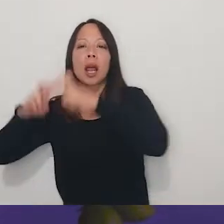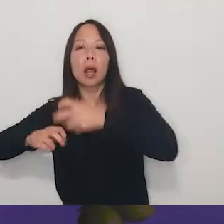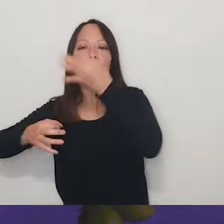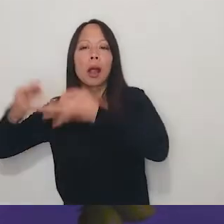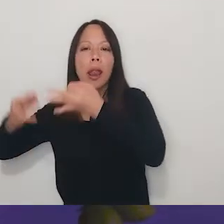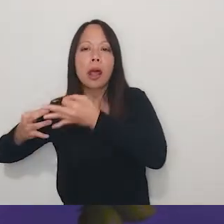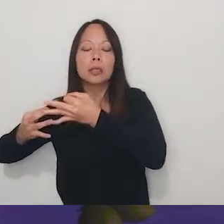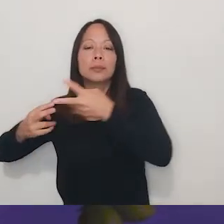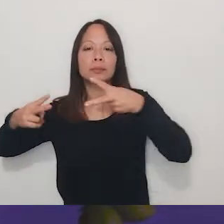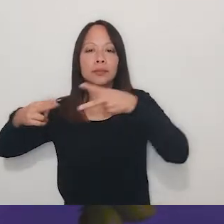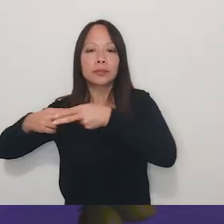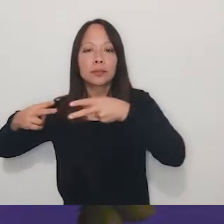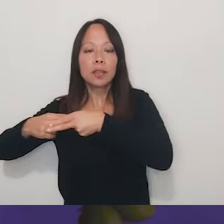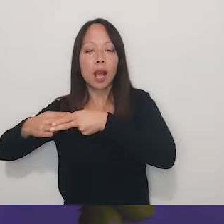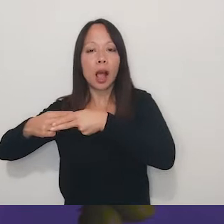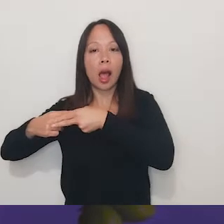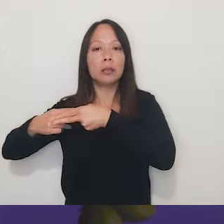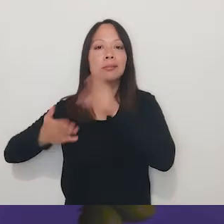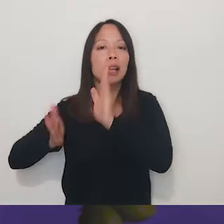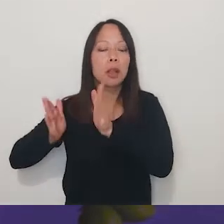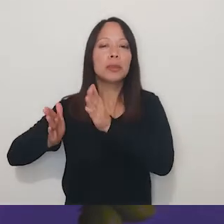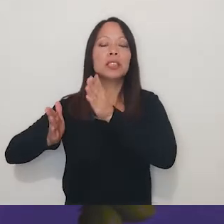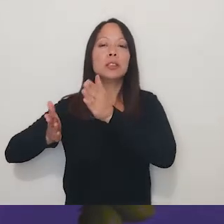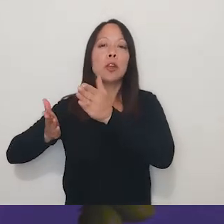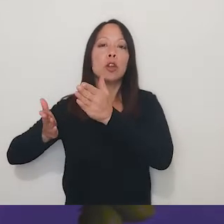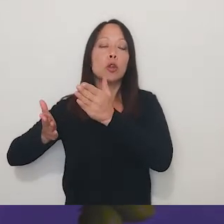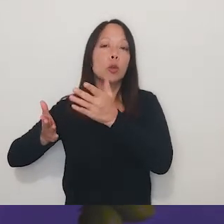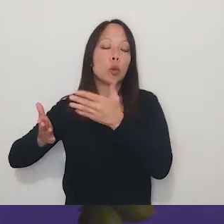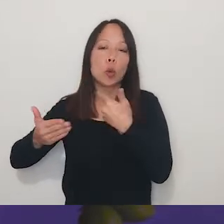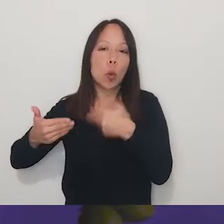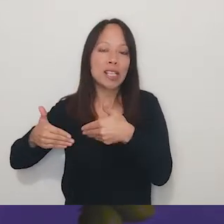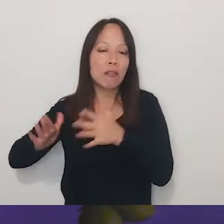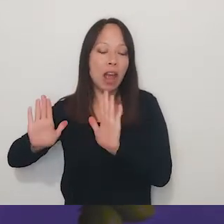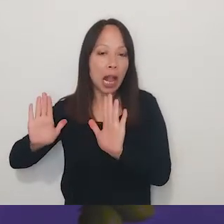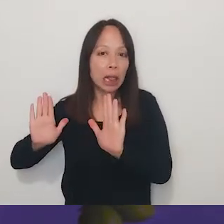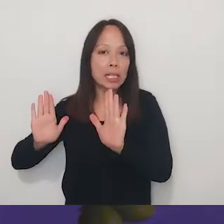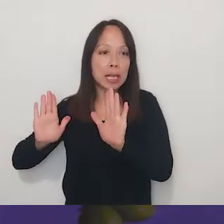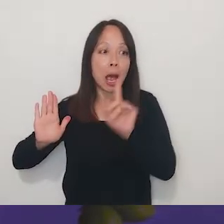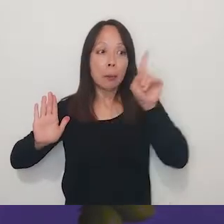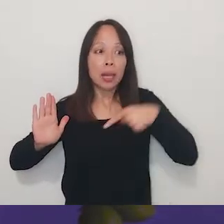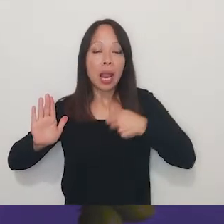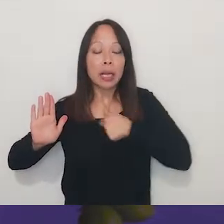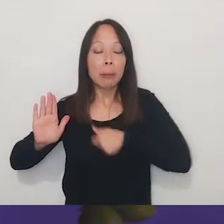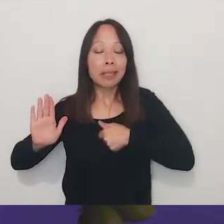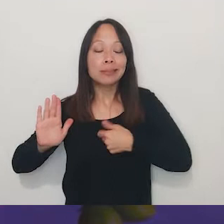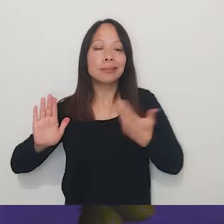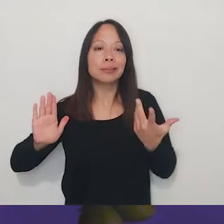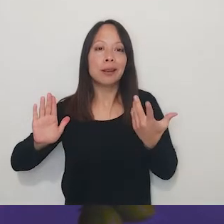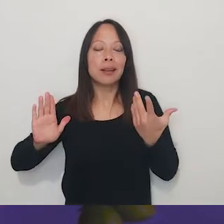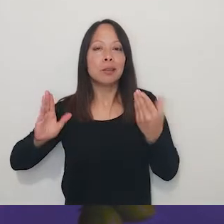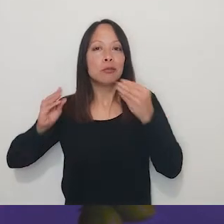estudios, cirugías, a veces tratamientos innecesarios, todos traen una esperanza y después una frustración cuando no